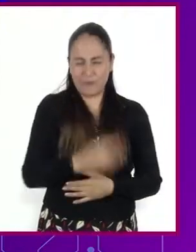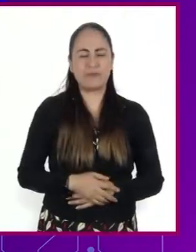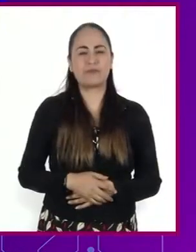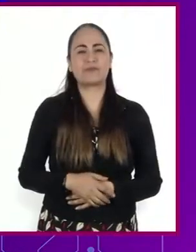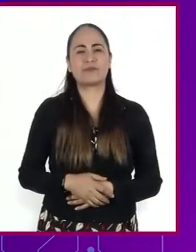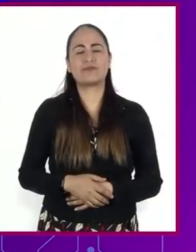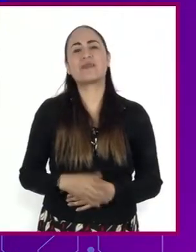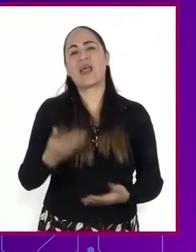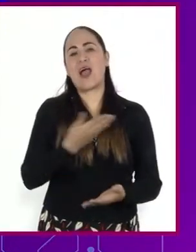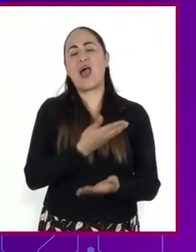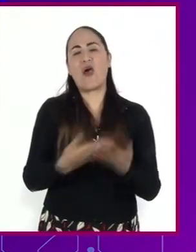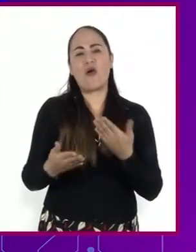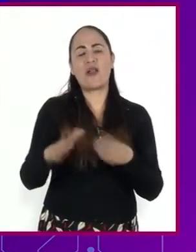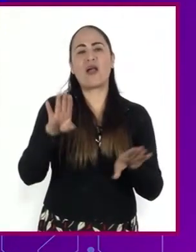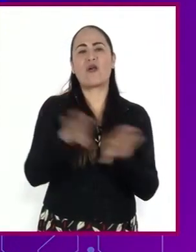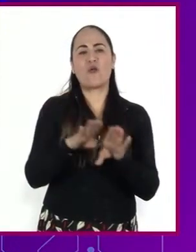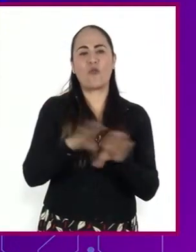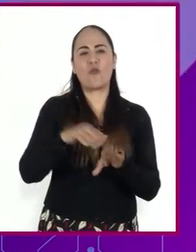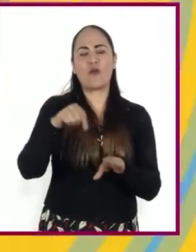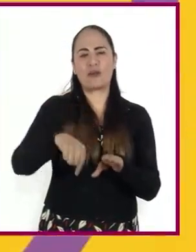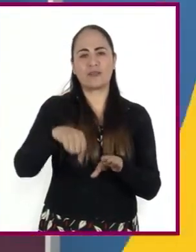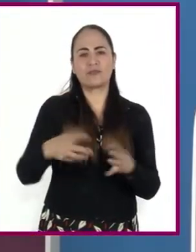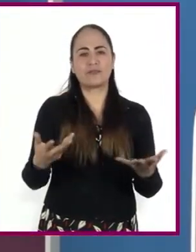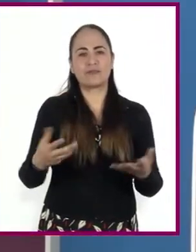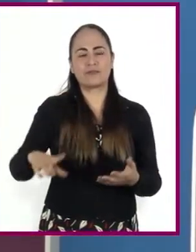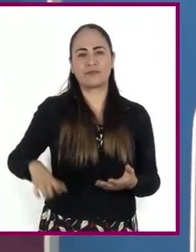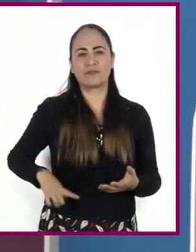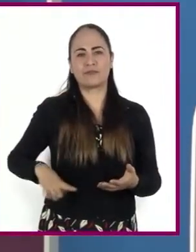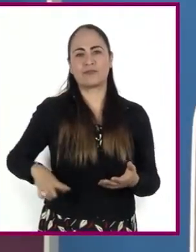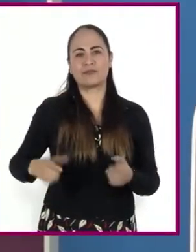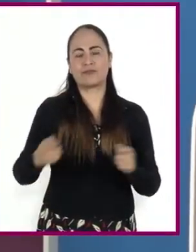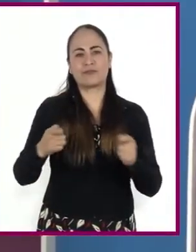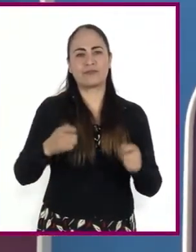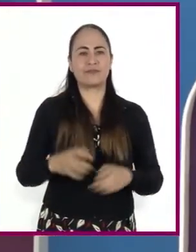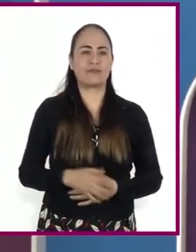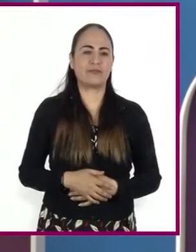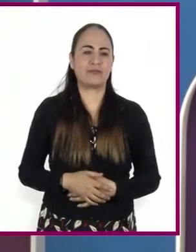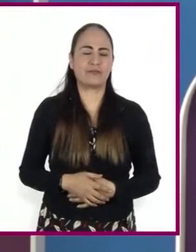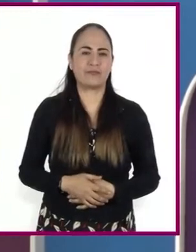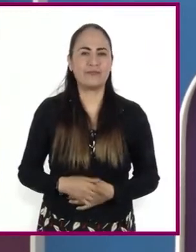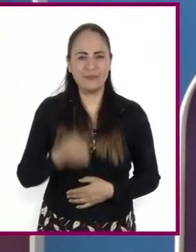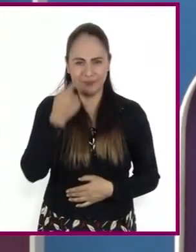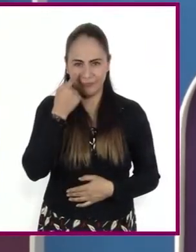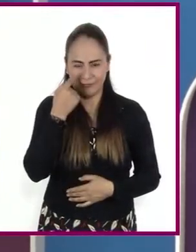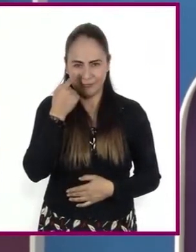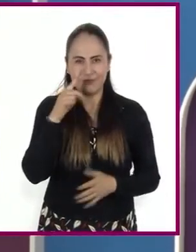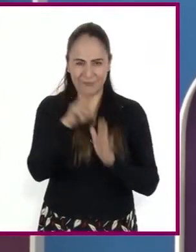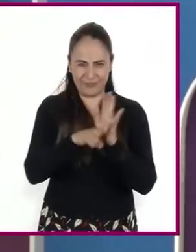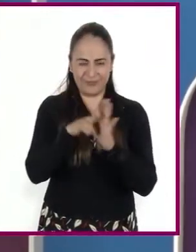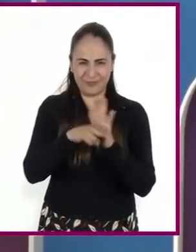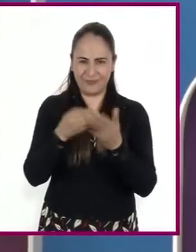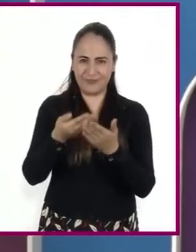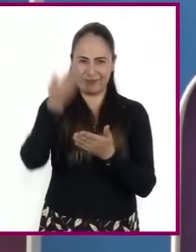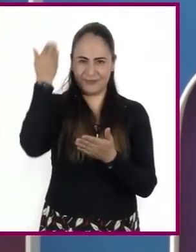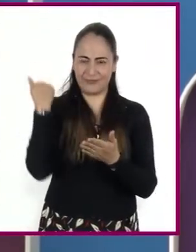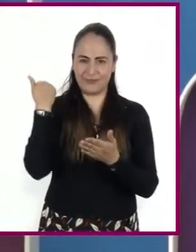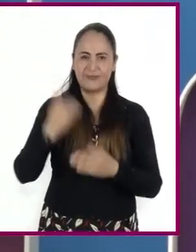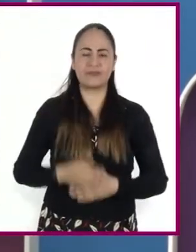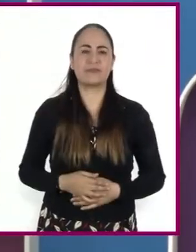la encomienda, los españoles obtenían derechos sobre el trabajo y los productos de las tierras de los indígenas que lograban